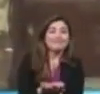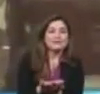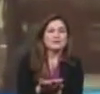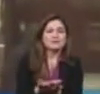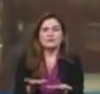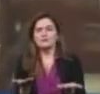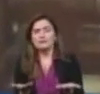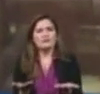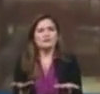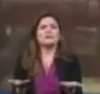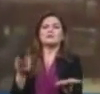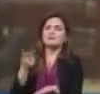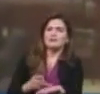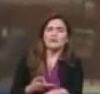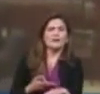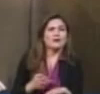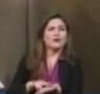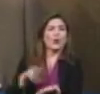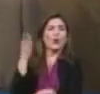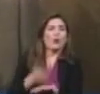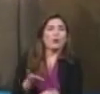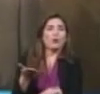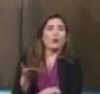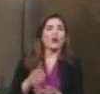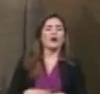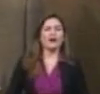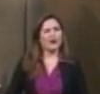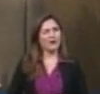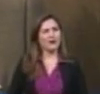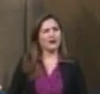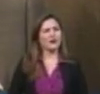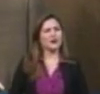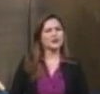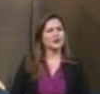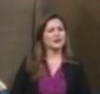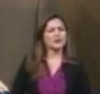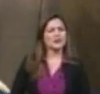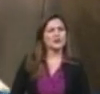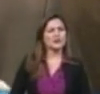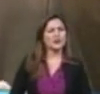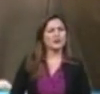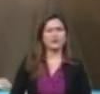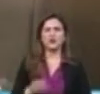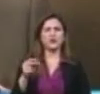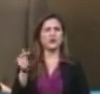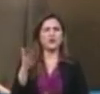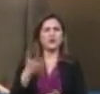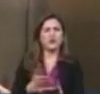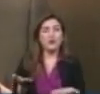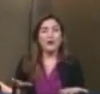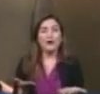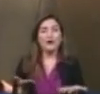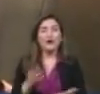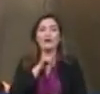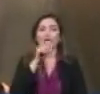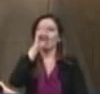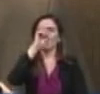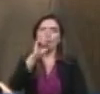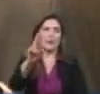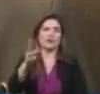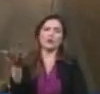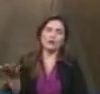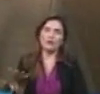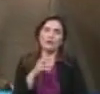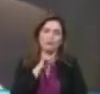toparon con la suspensión de la sesión. Suspender una sesión abruptamente. Creo que es irrespetar al país, irrespetar a